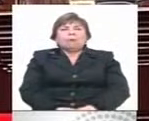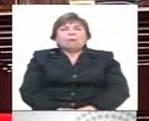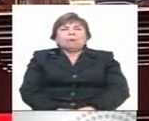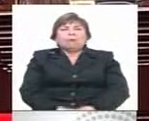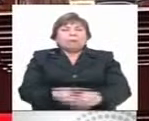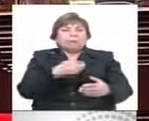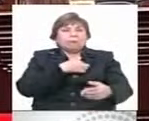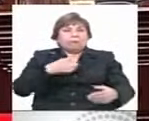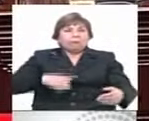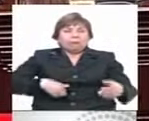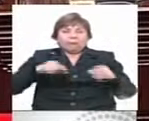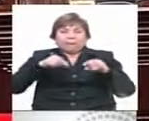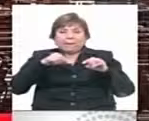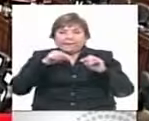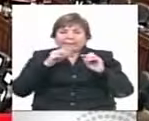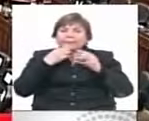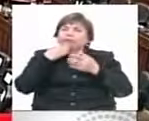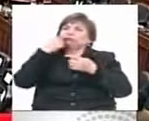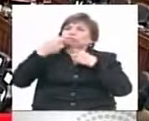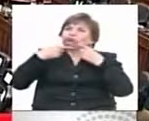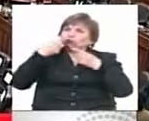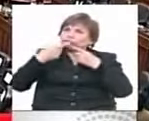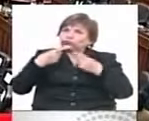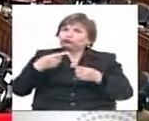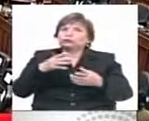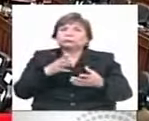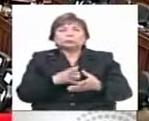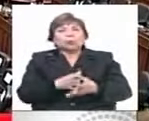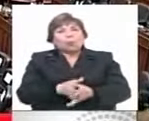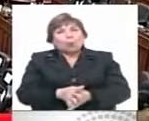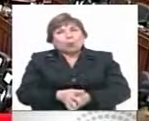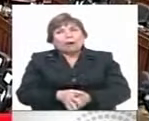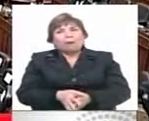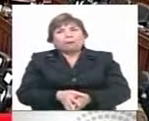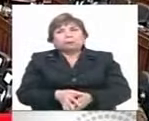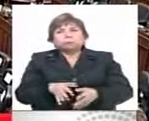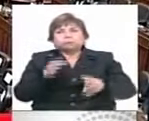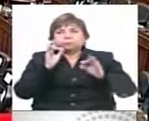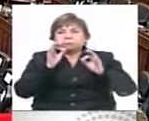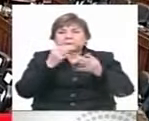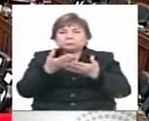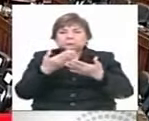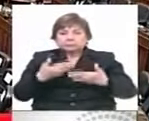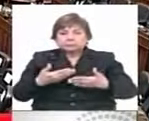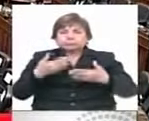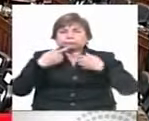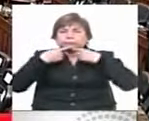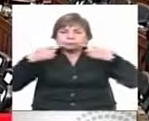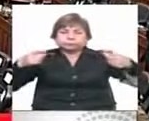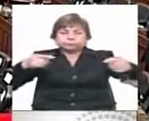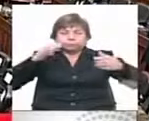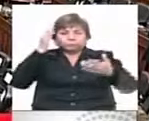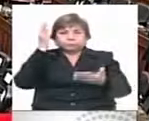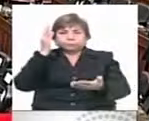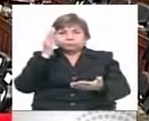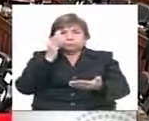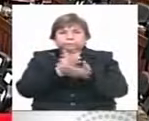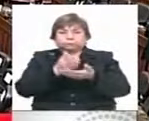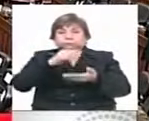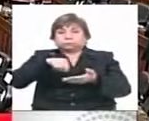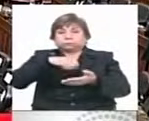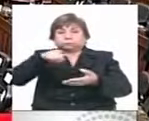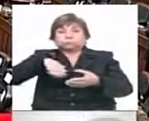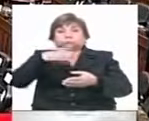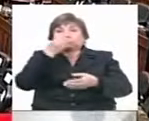La presidenta del Congreso también ha anunciado que el Parlamento va a iniciar la campaña nacional Paremos la Olla, para